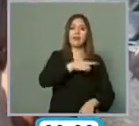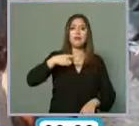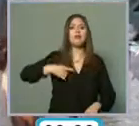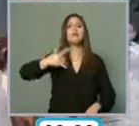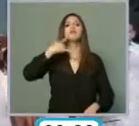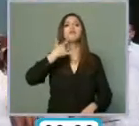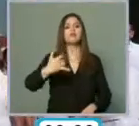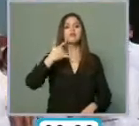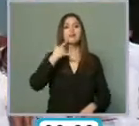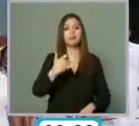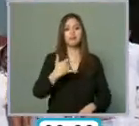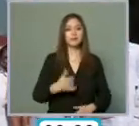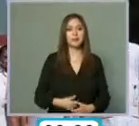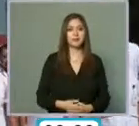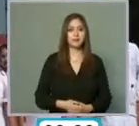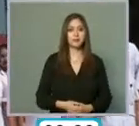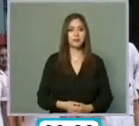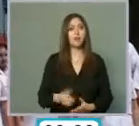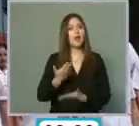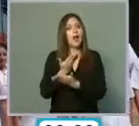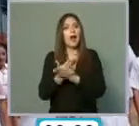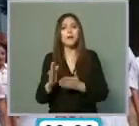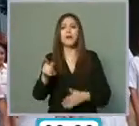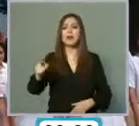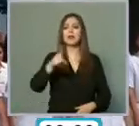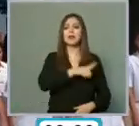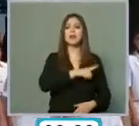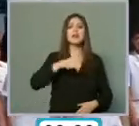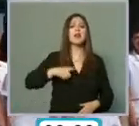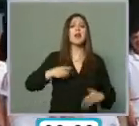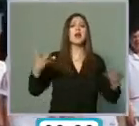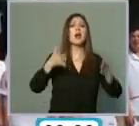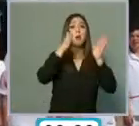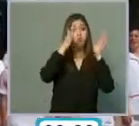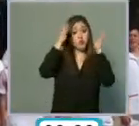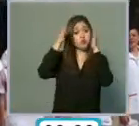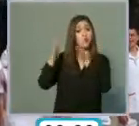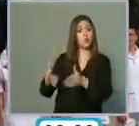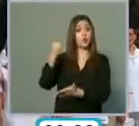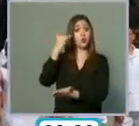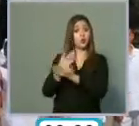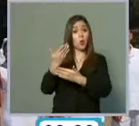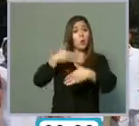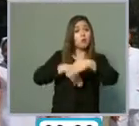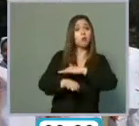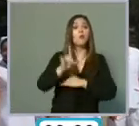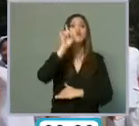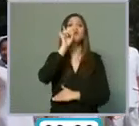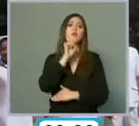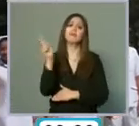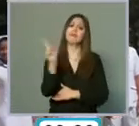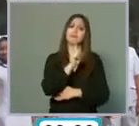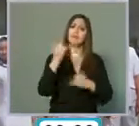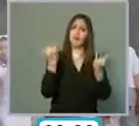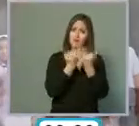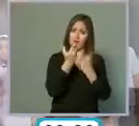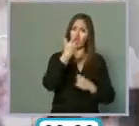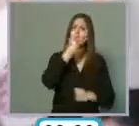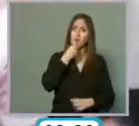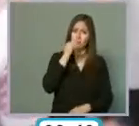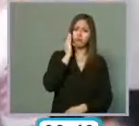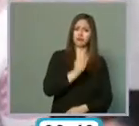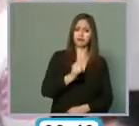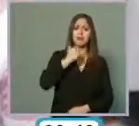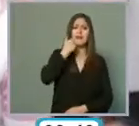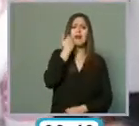bueno, reafirmar esta parte de que no es únicamente para mujeres, también se puede ingresar Por supuesto. hombres. Y me gusta mucho esta parte que dices